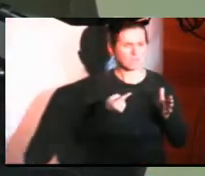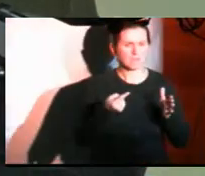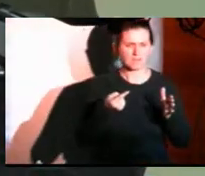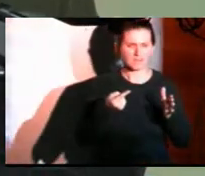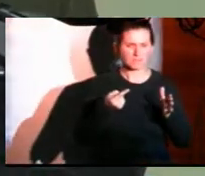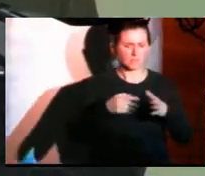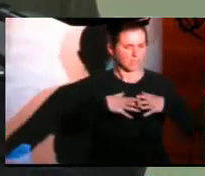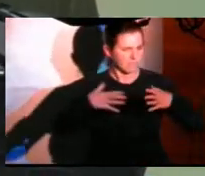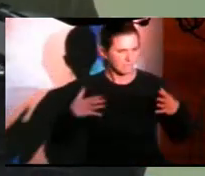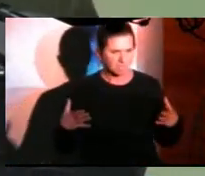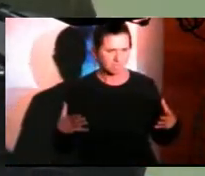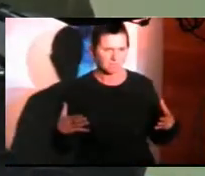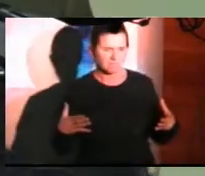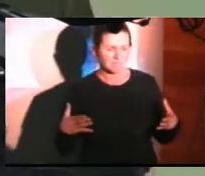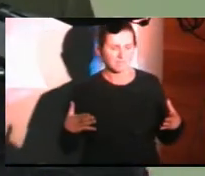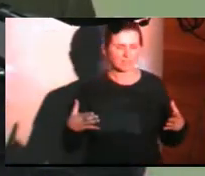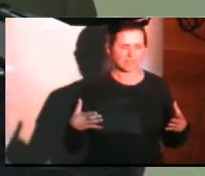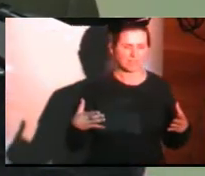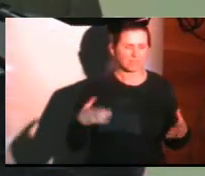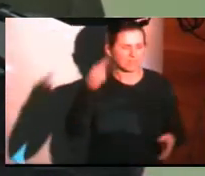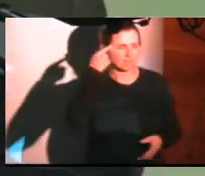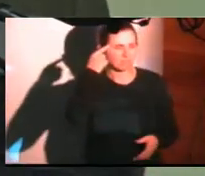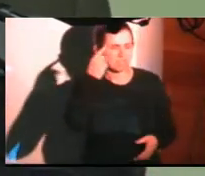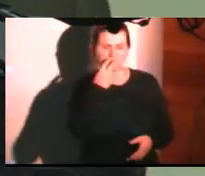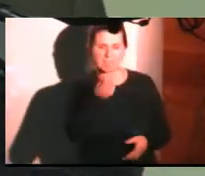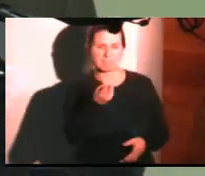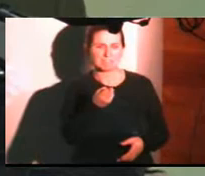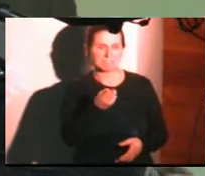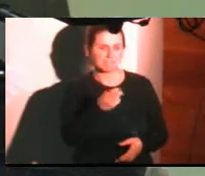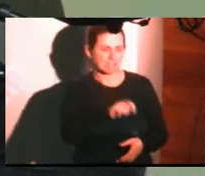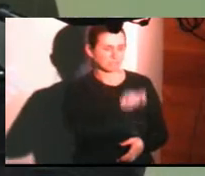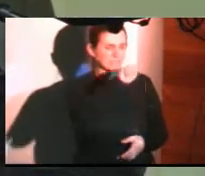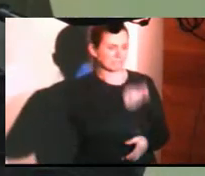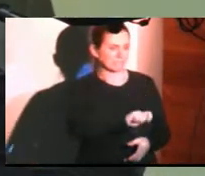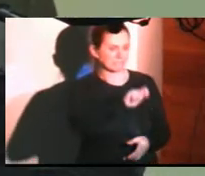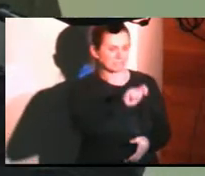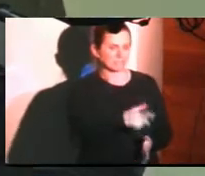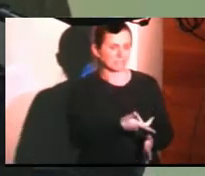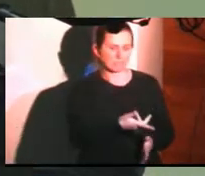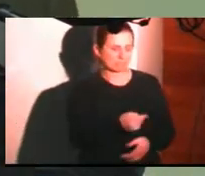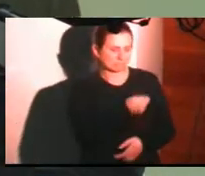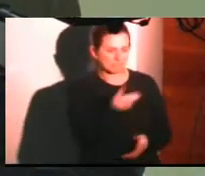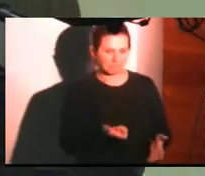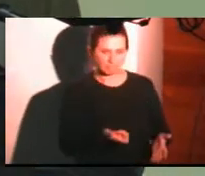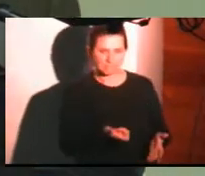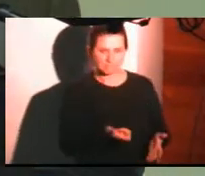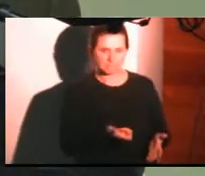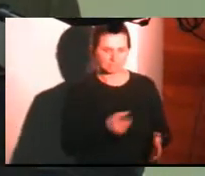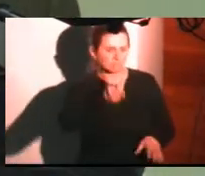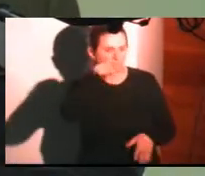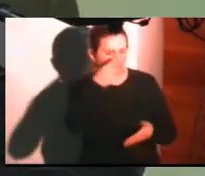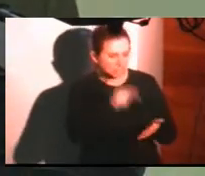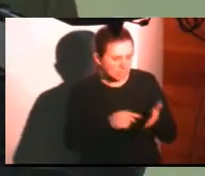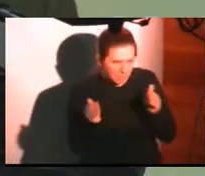llave, aquellos que viven en las poblaciones alejadas saben perfectamente, cuando dependen de un grupo electrógeno, una pantalla solar o simplemente de una